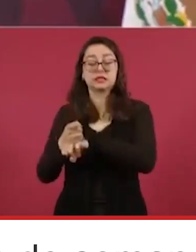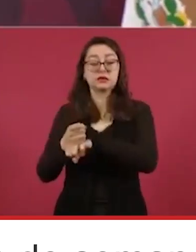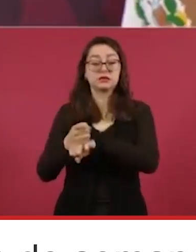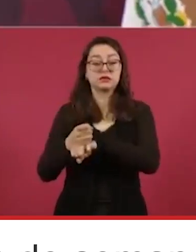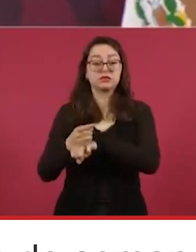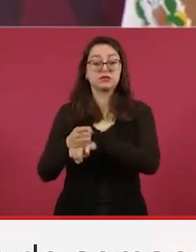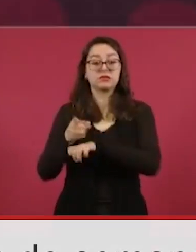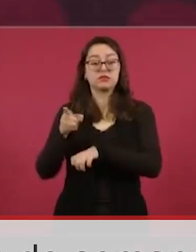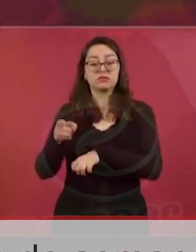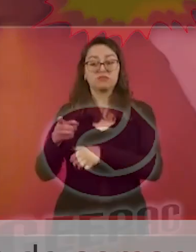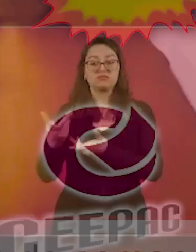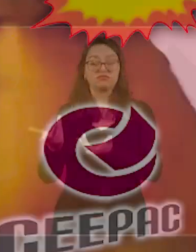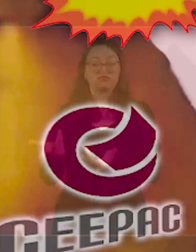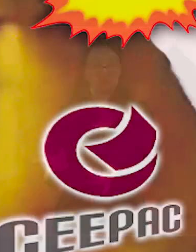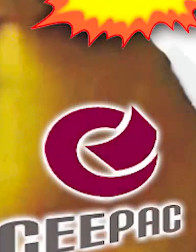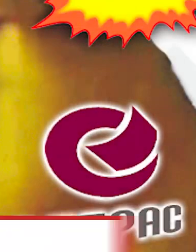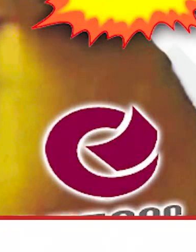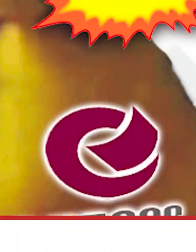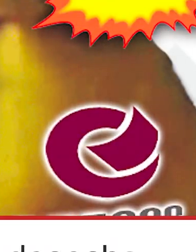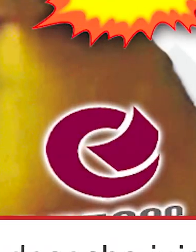semana.